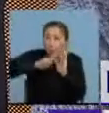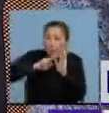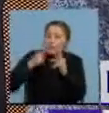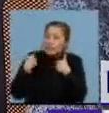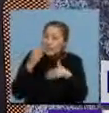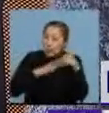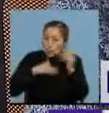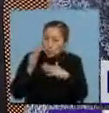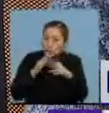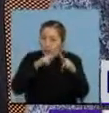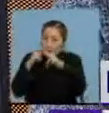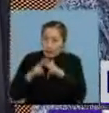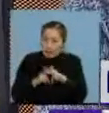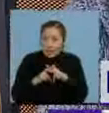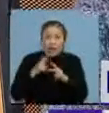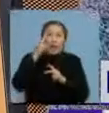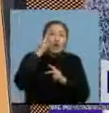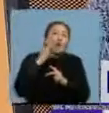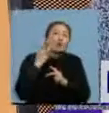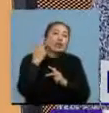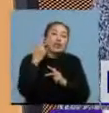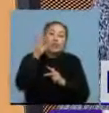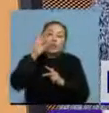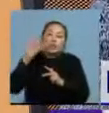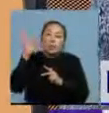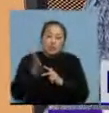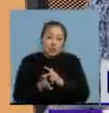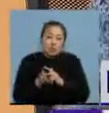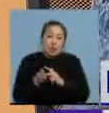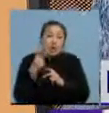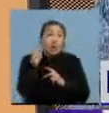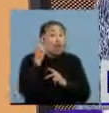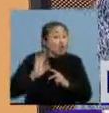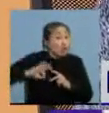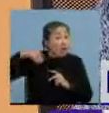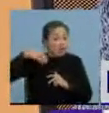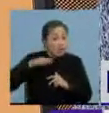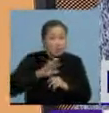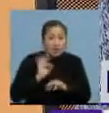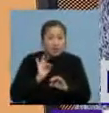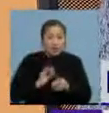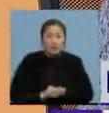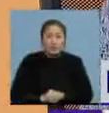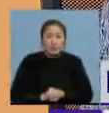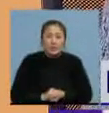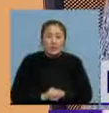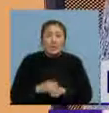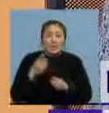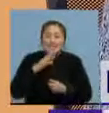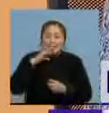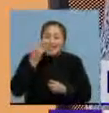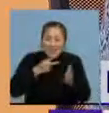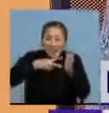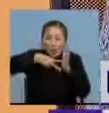está haciendo la empresa un 93 71 por ciento en dos año y medio eso es el real